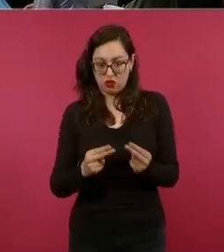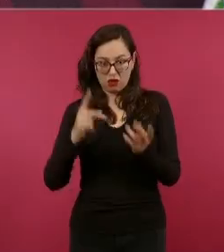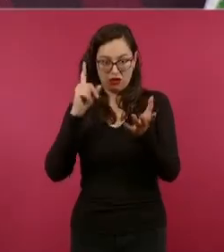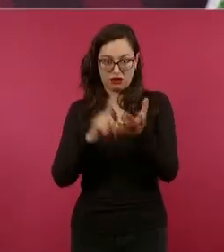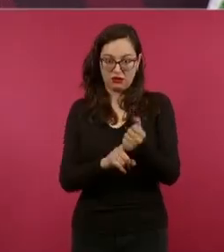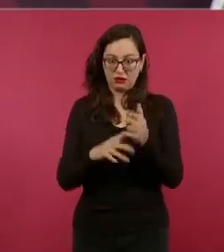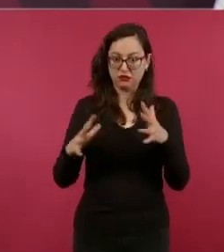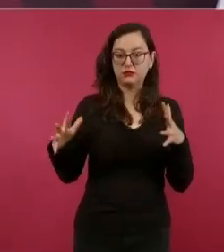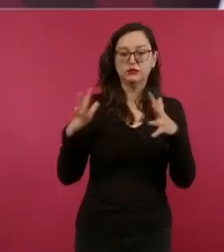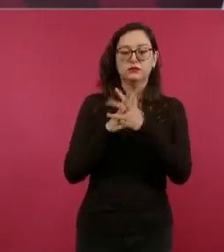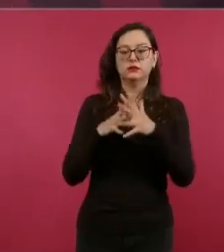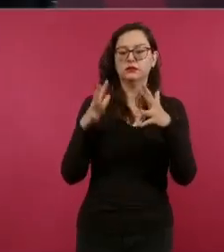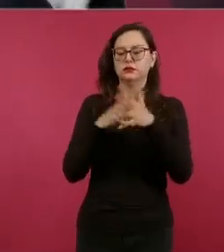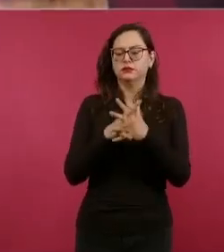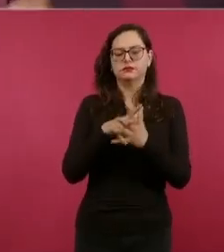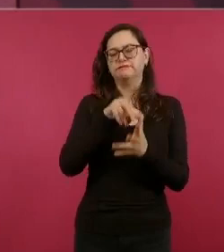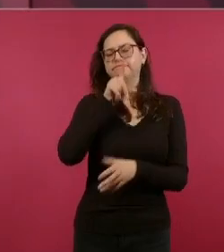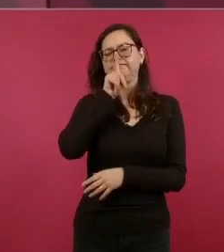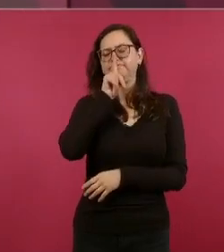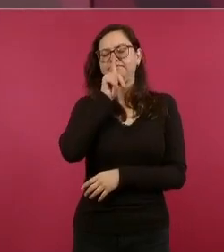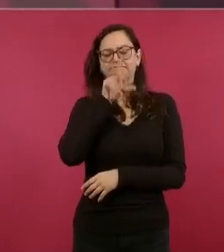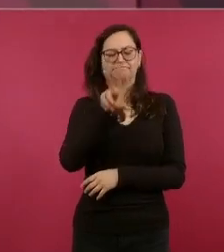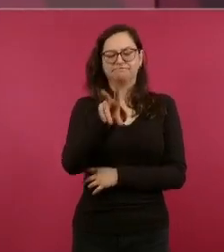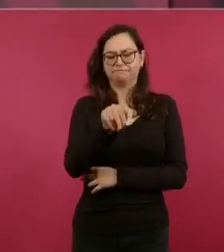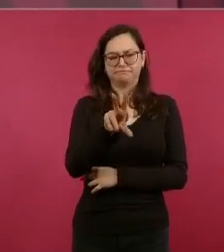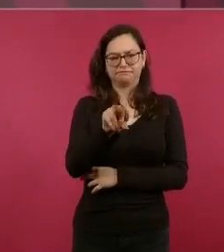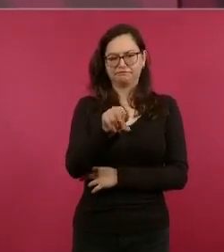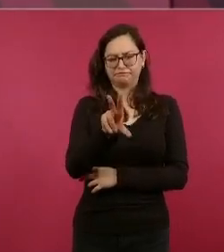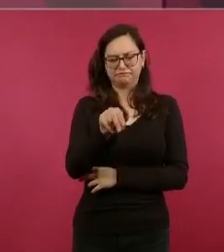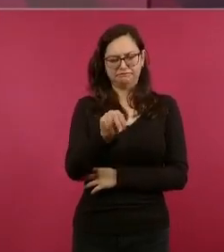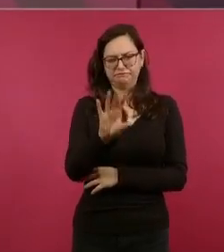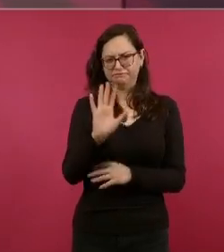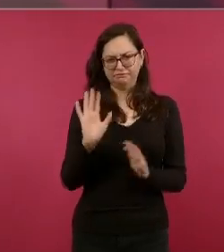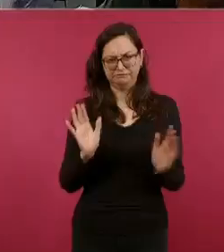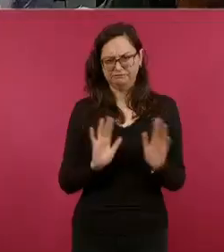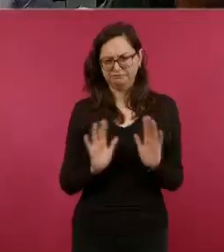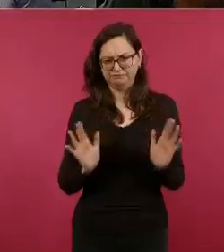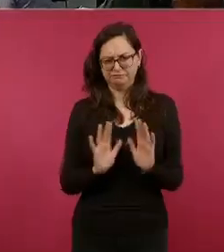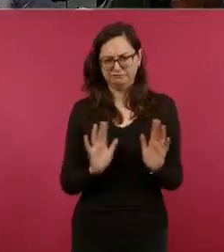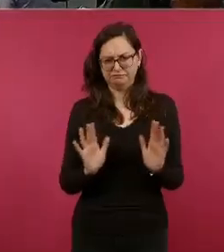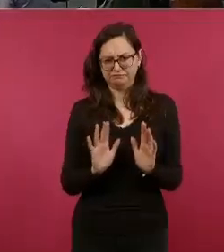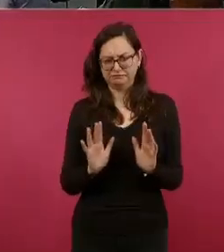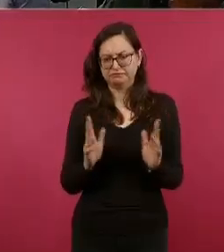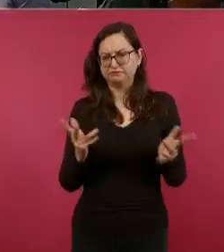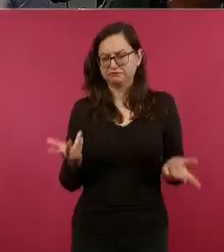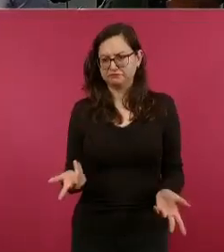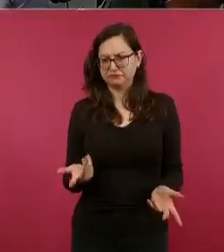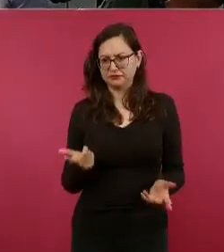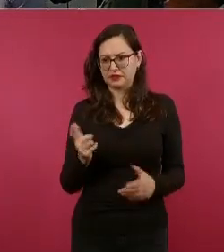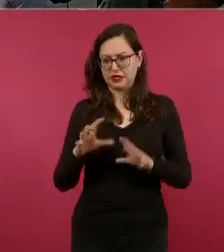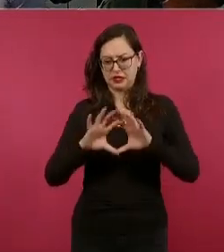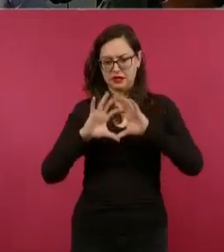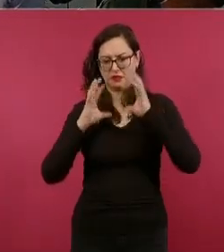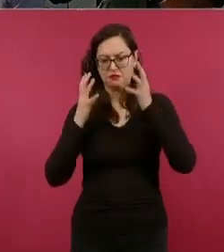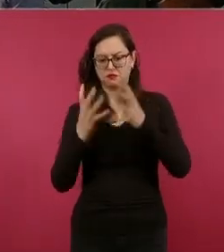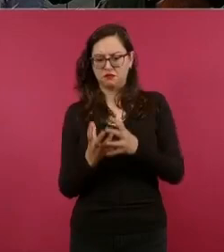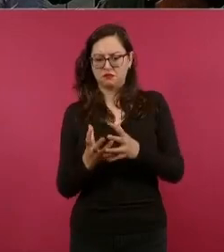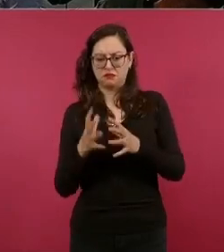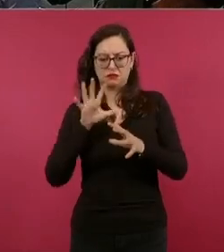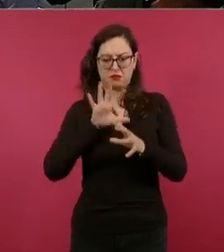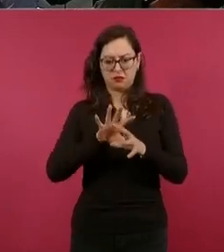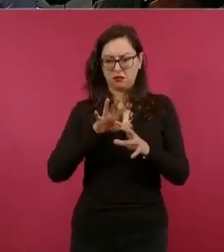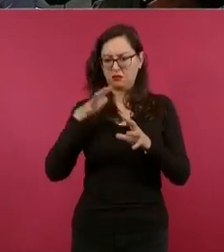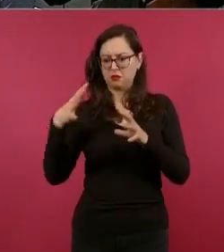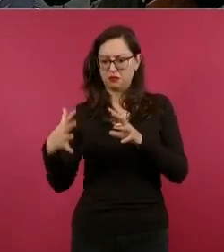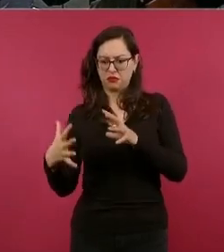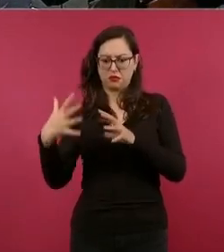Al contrario, significa que no haya regiones predominantes en